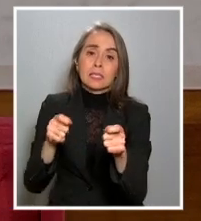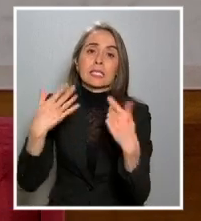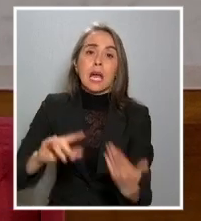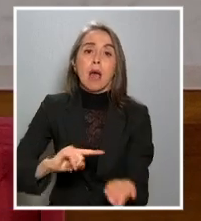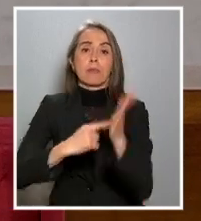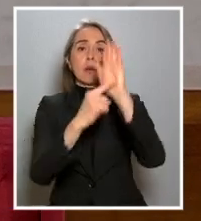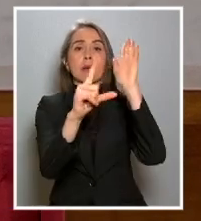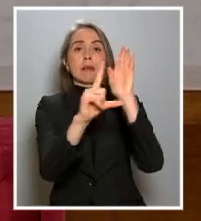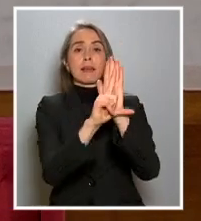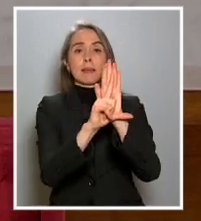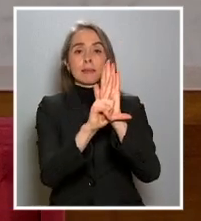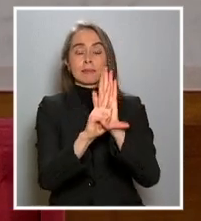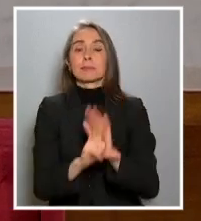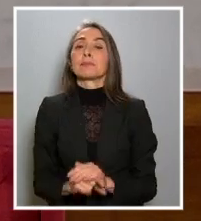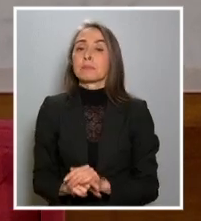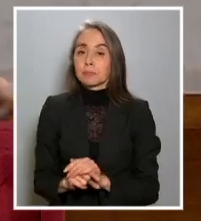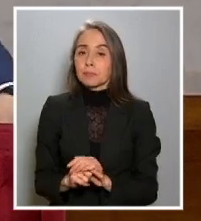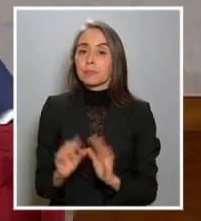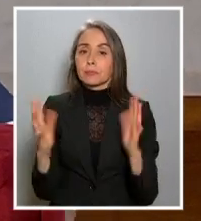Asimismo,